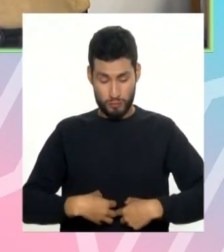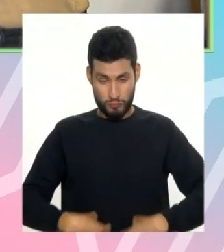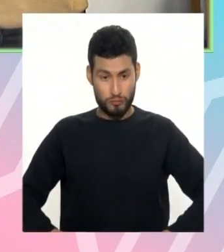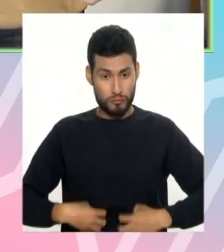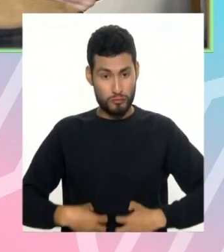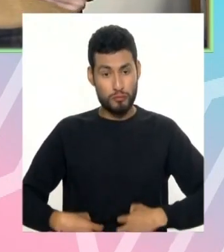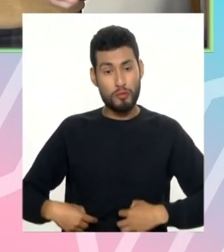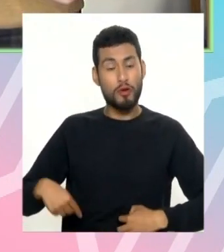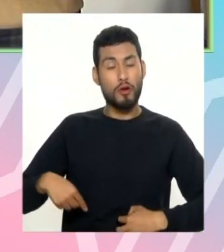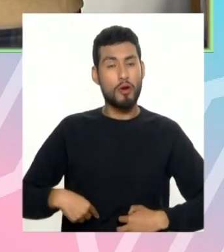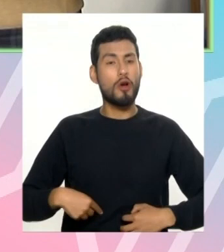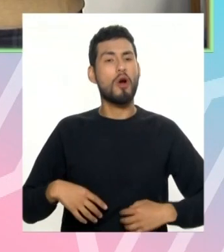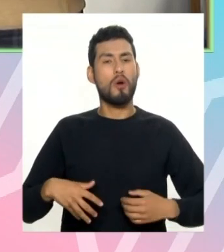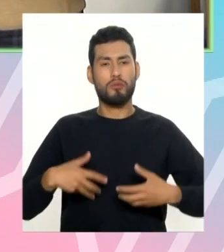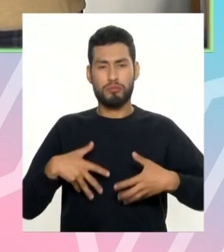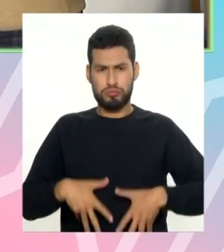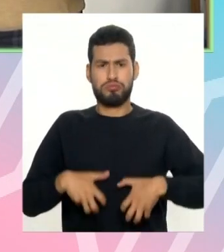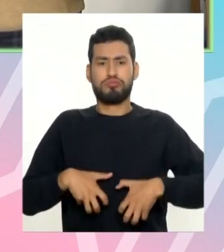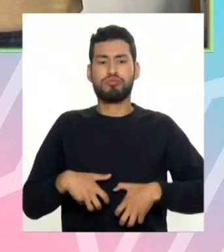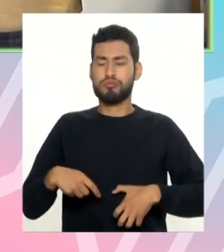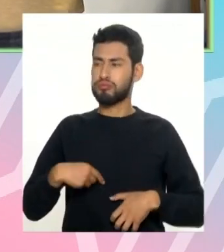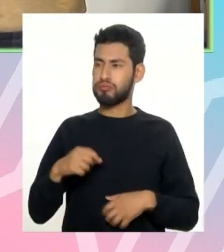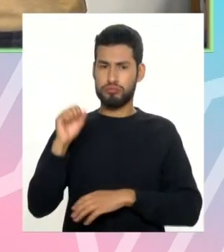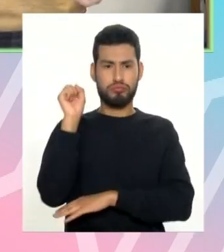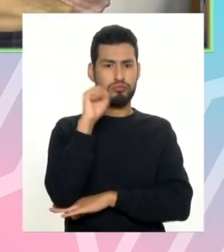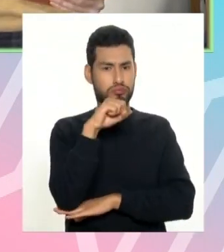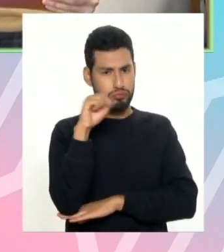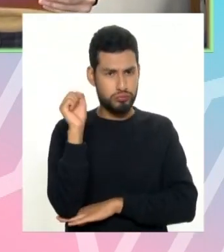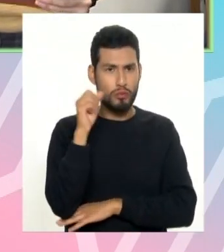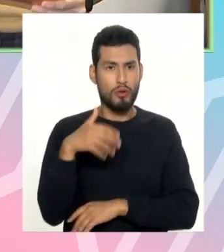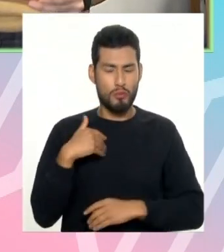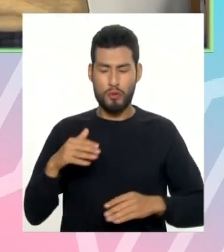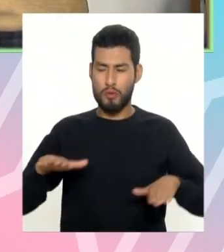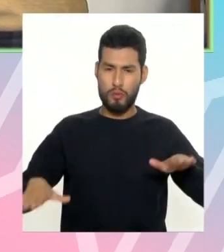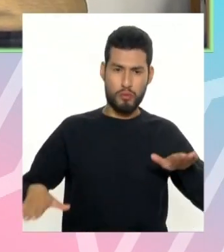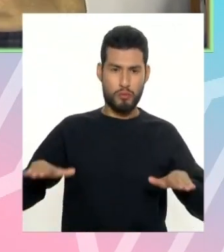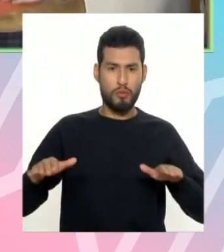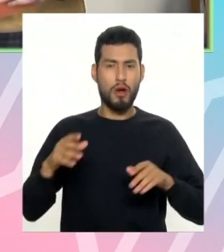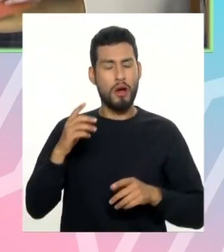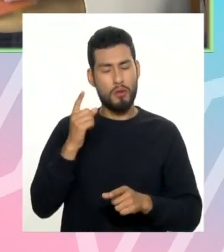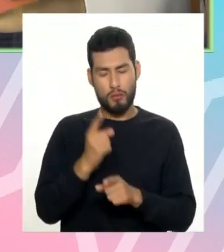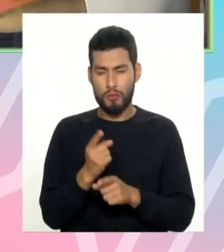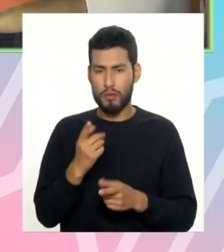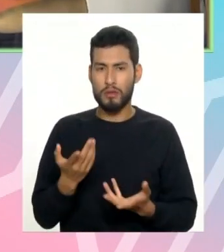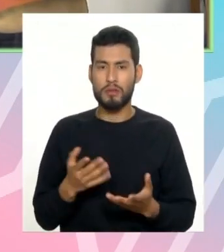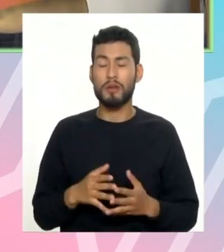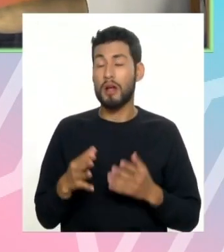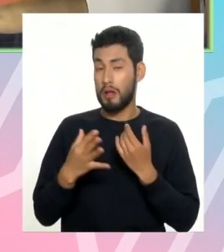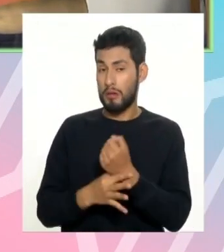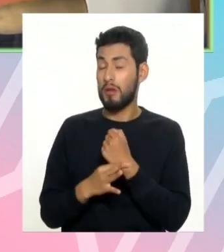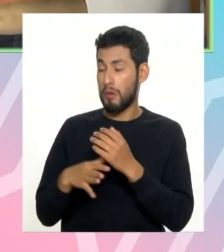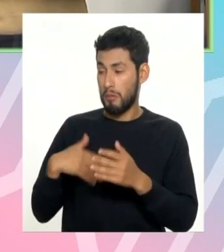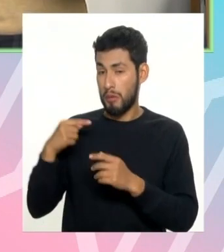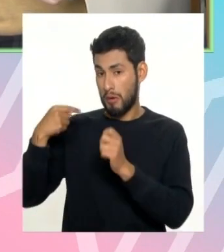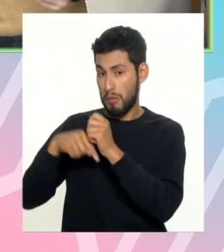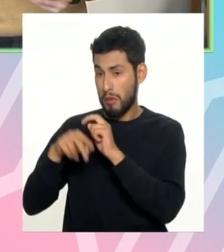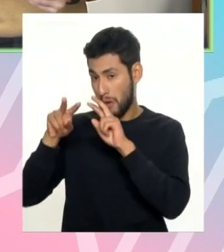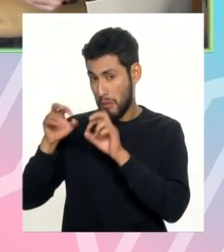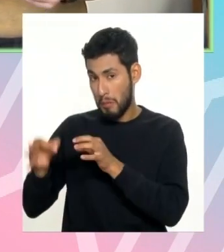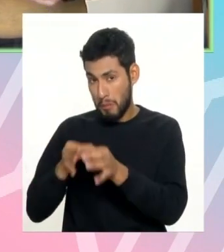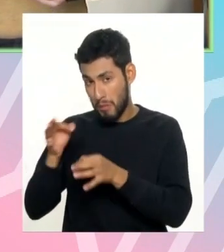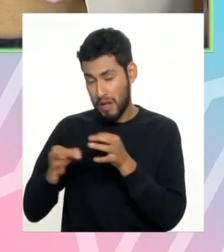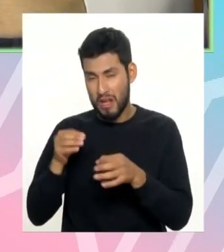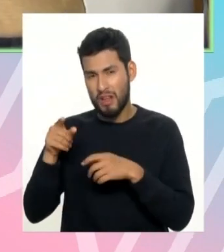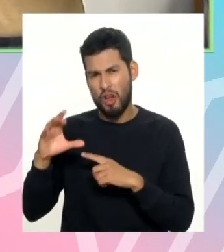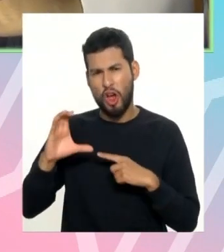centro son los que sostienen la columna y los que nos permiten pues tener un equilibrio adecuado. De pronto el doctor podría profundizarnos un poquito